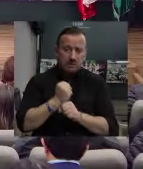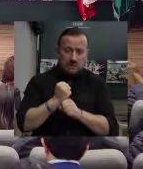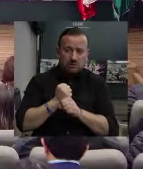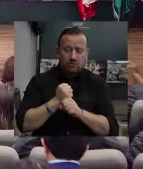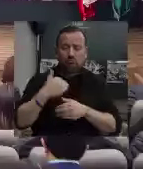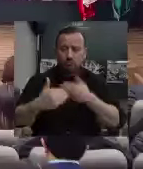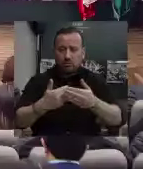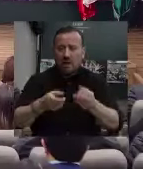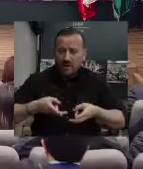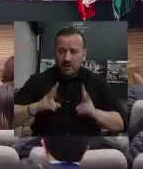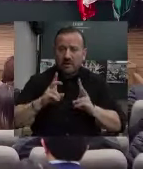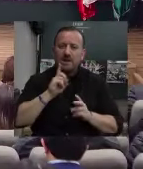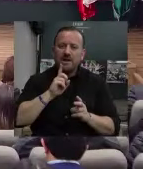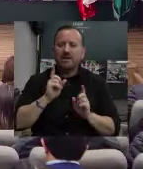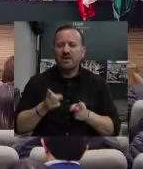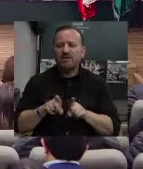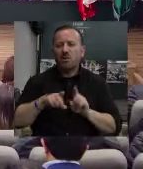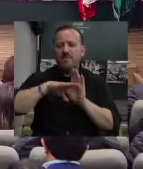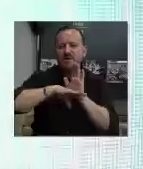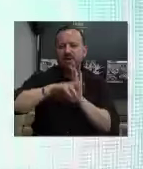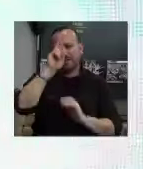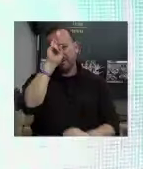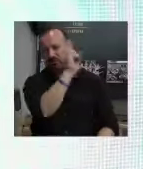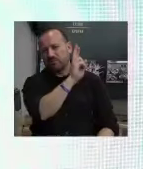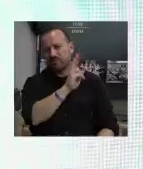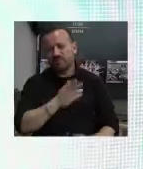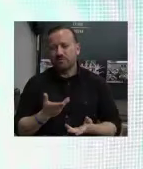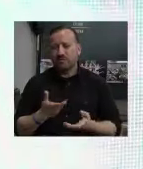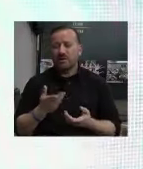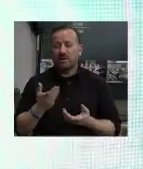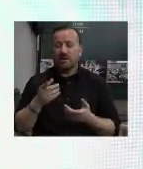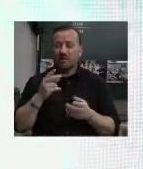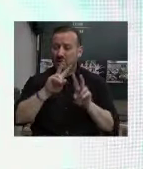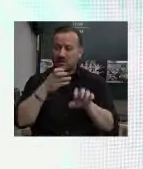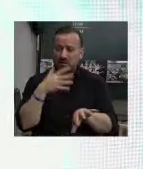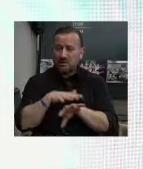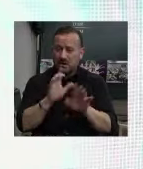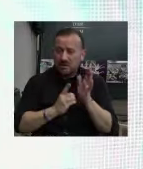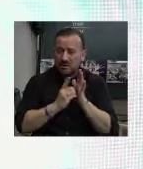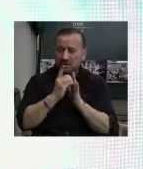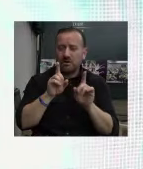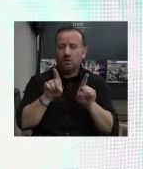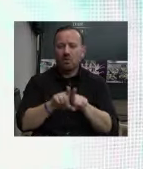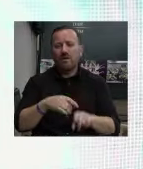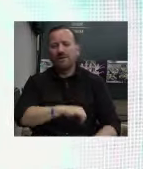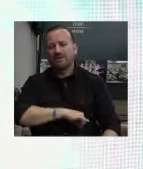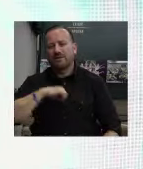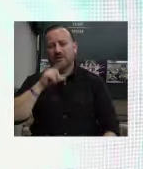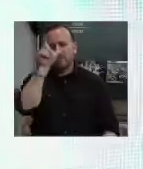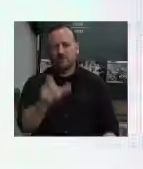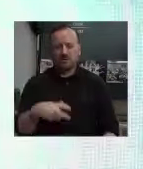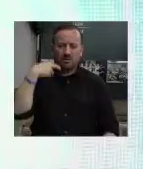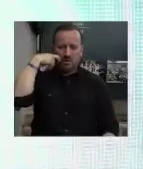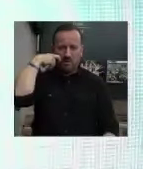derechos tiene que haber un mínimo de respeto Lo integral del desarrollo es la dignidad de la persona